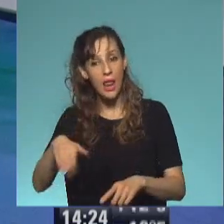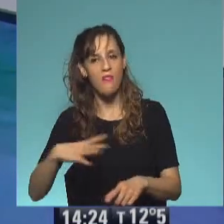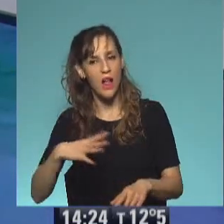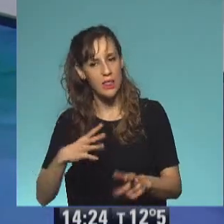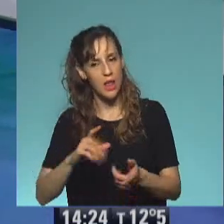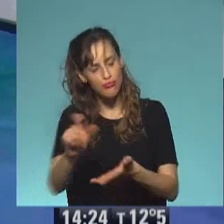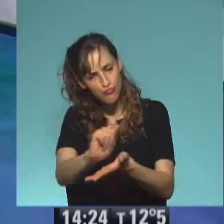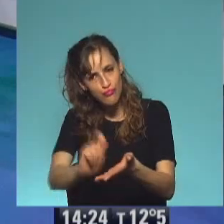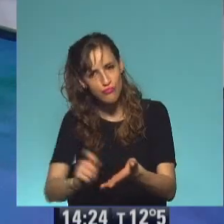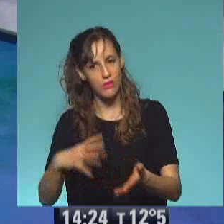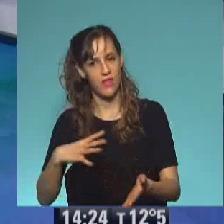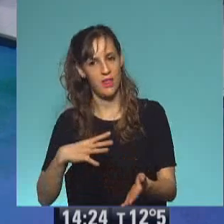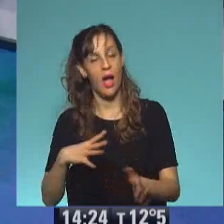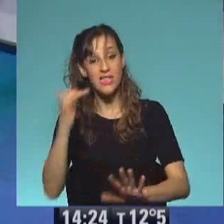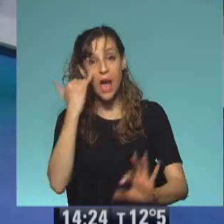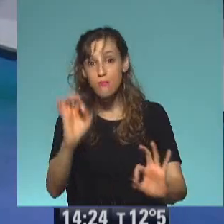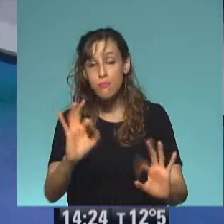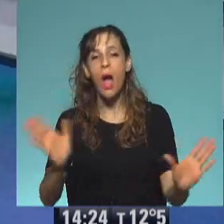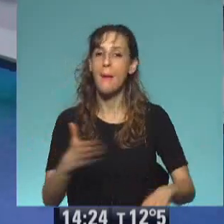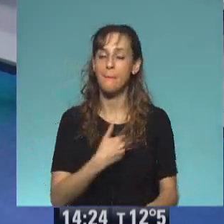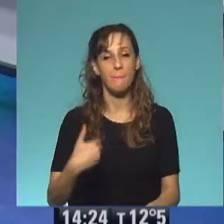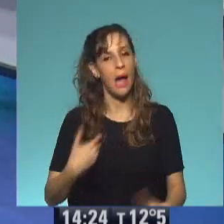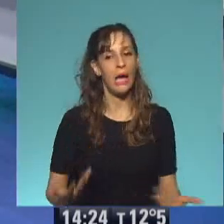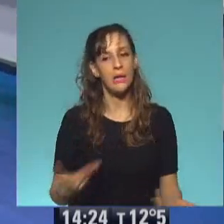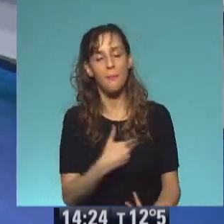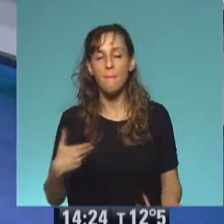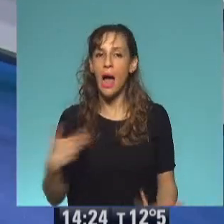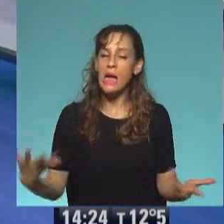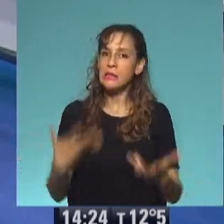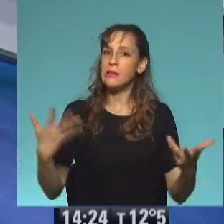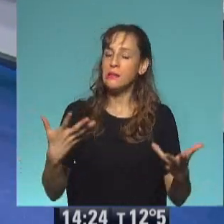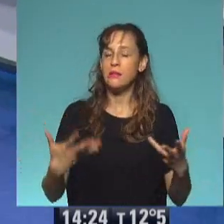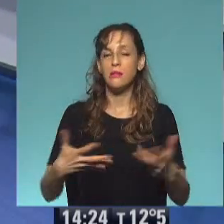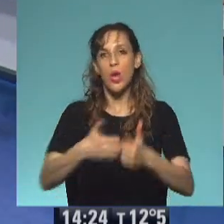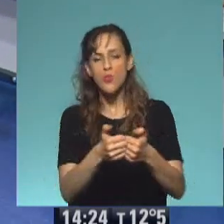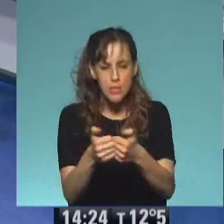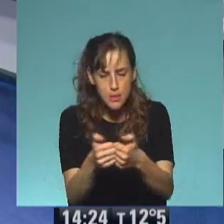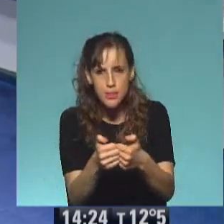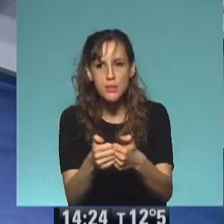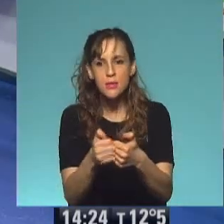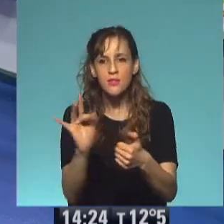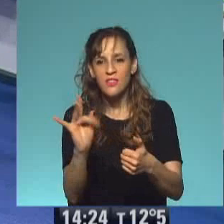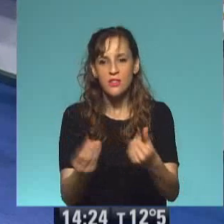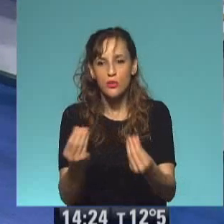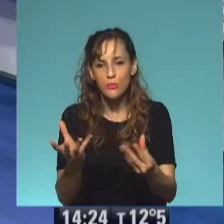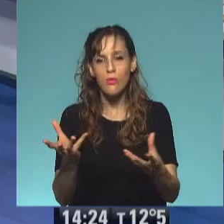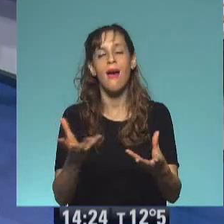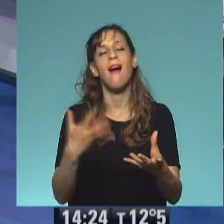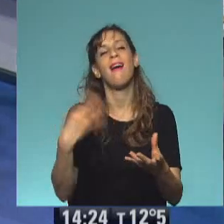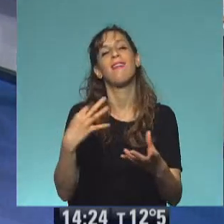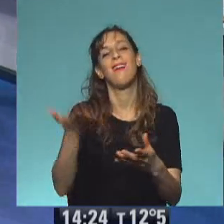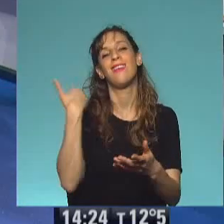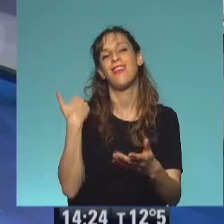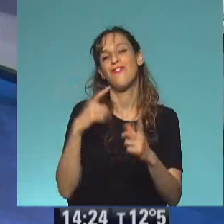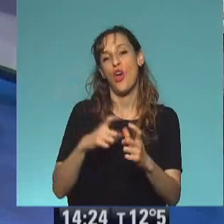terminó, ¿eh? Y esperamos. Está esa madre que no tiene espacio. No está encontrando la cámara. Ay, este celular dice que no. Tiene que borrar la foto de ayer. Ahí está.